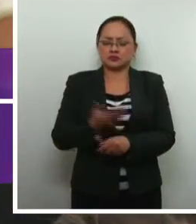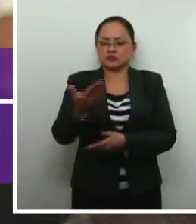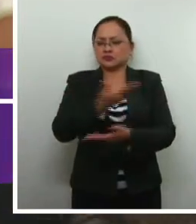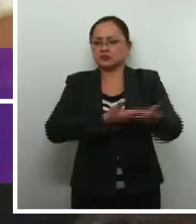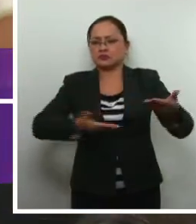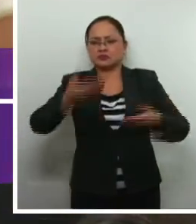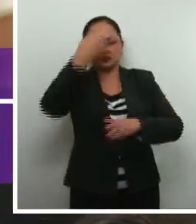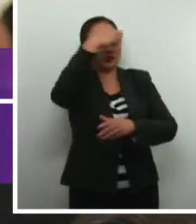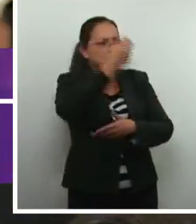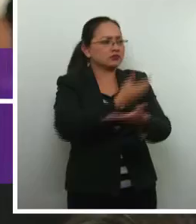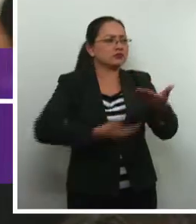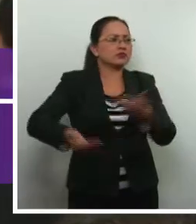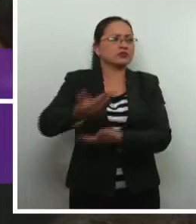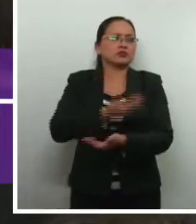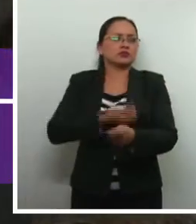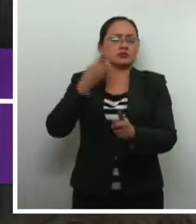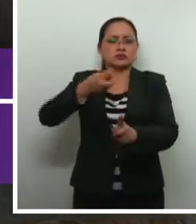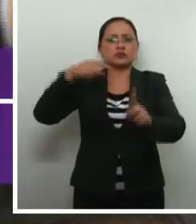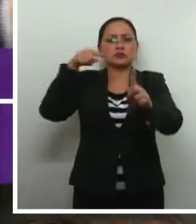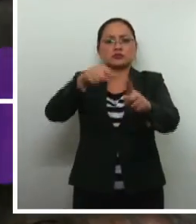de opiniones.